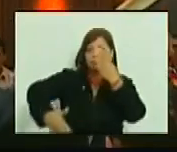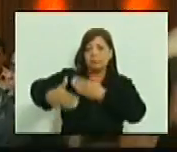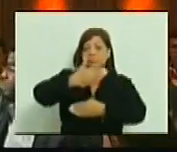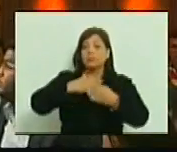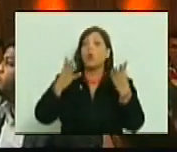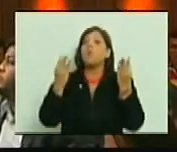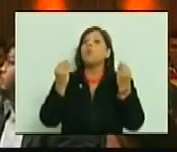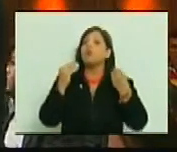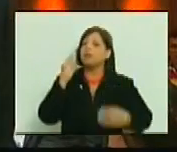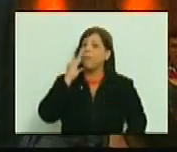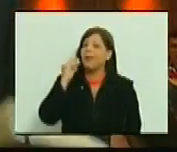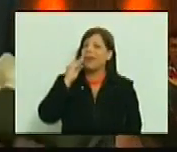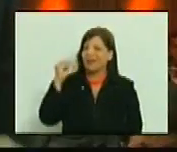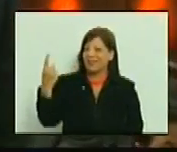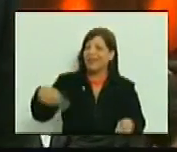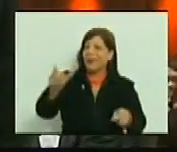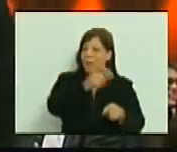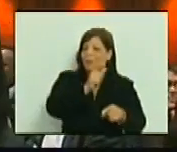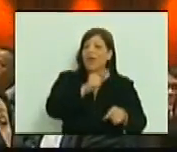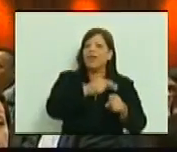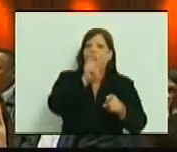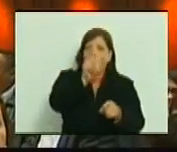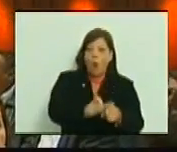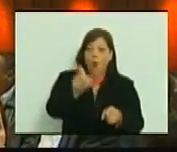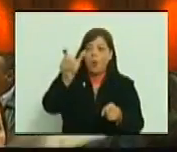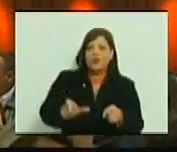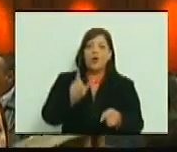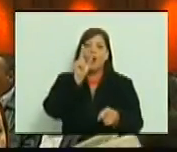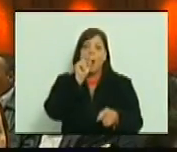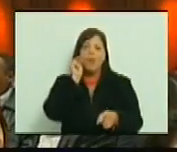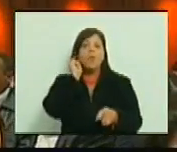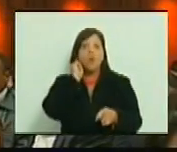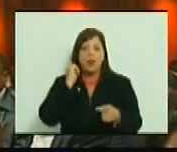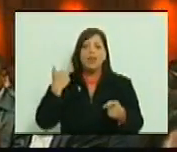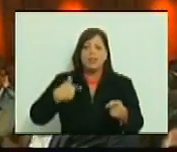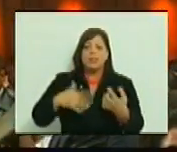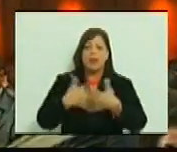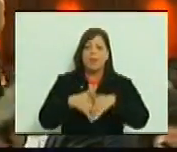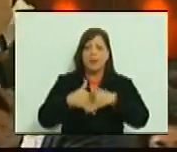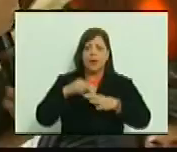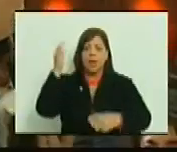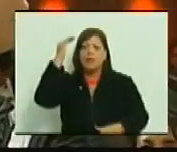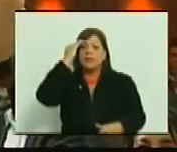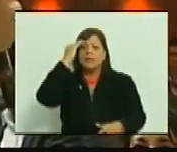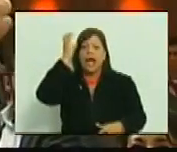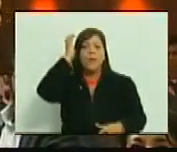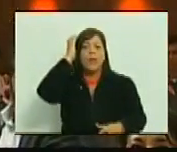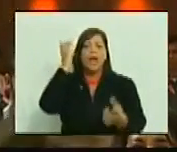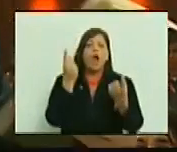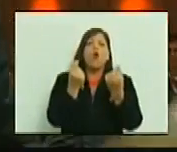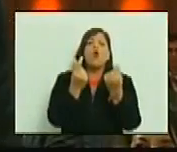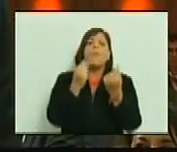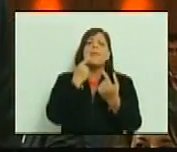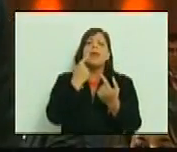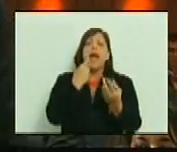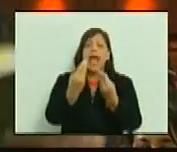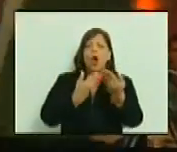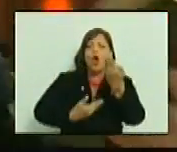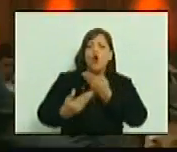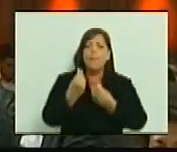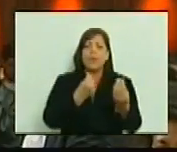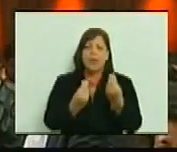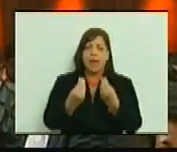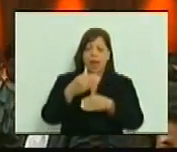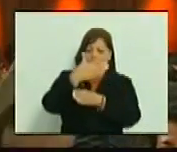muchas experiencias de compañeros que tienen conocimiento de economía, compañeros